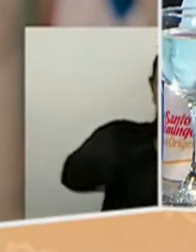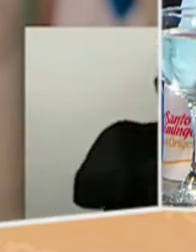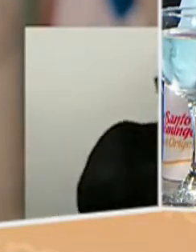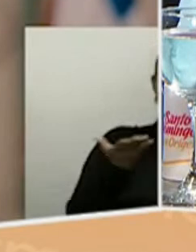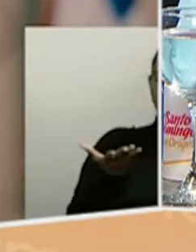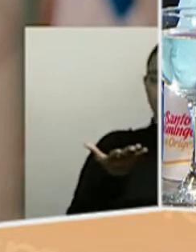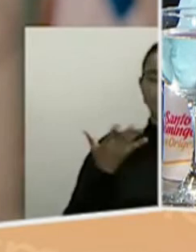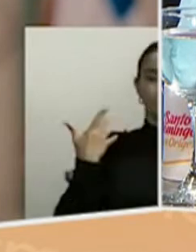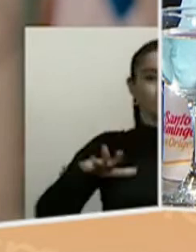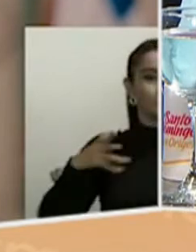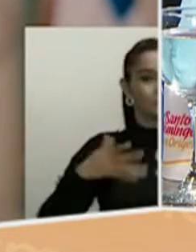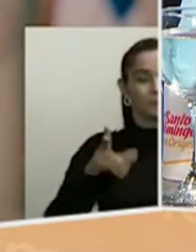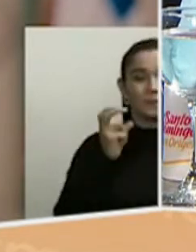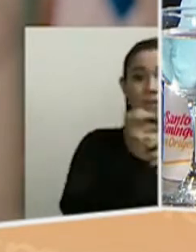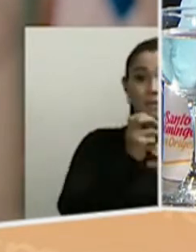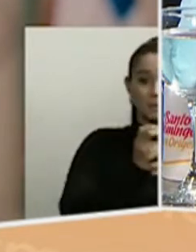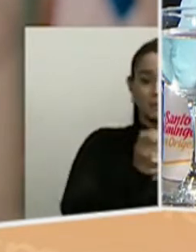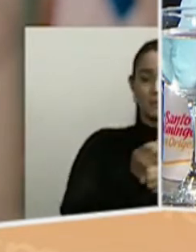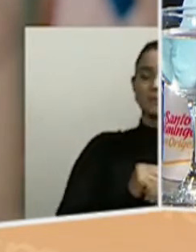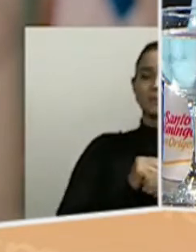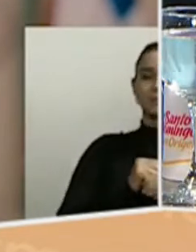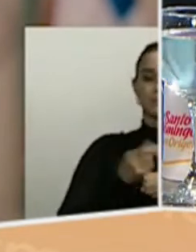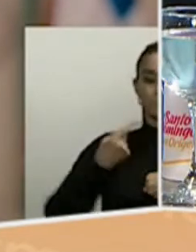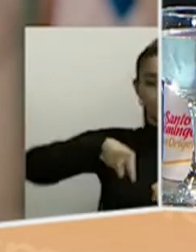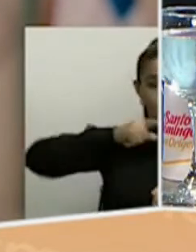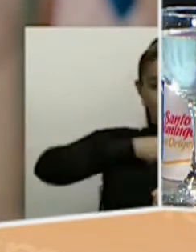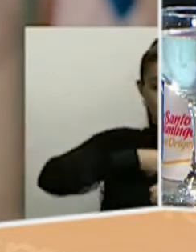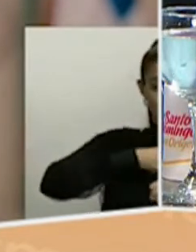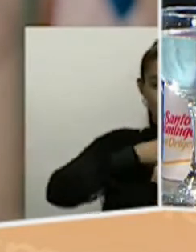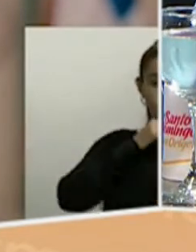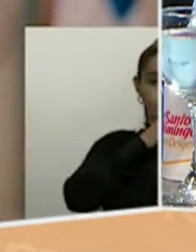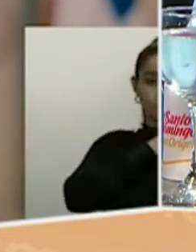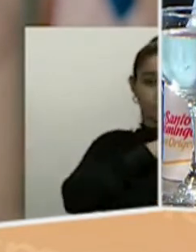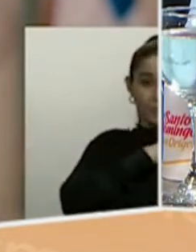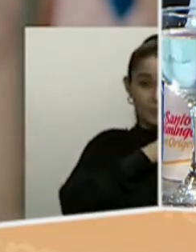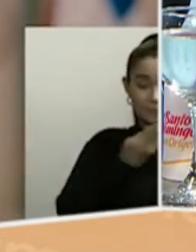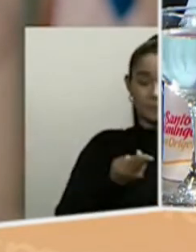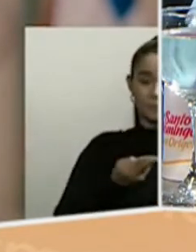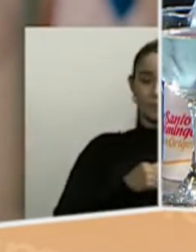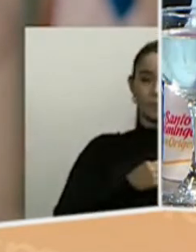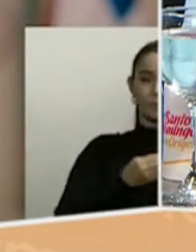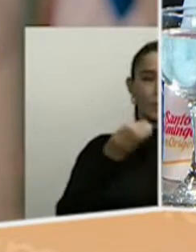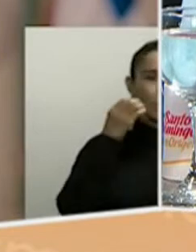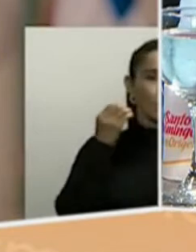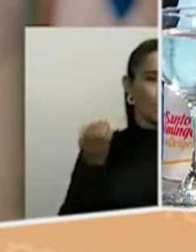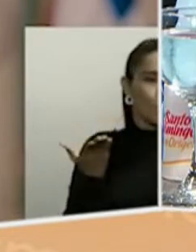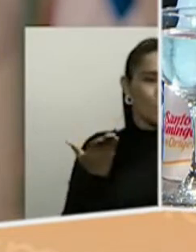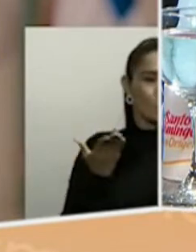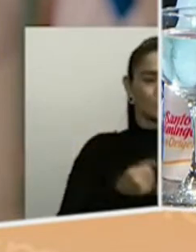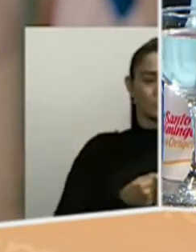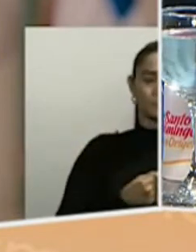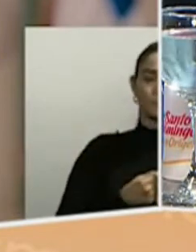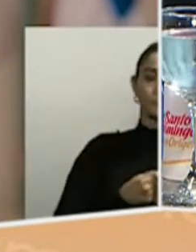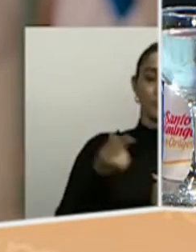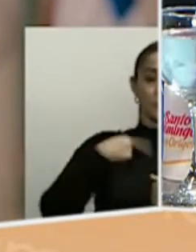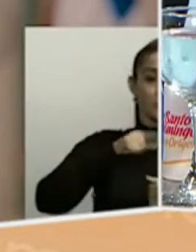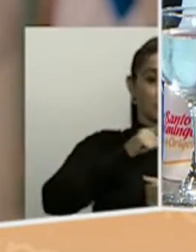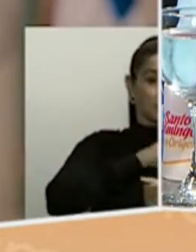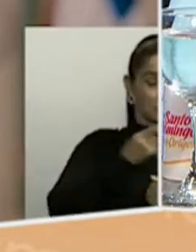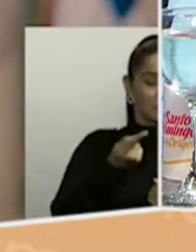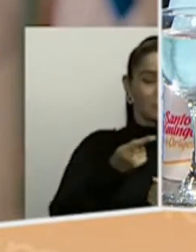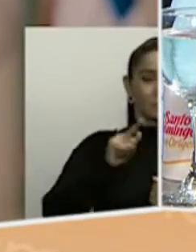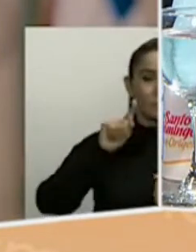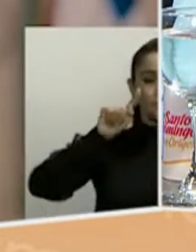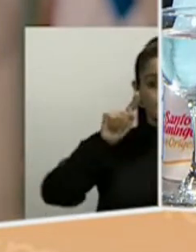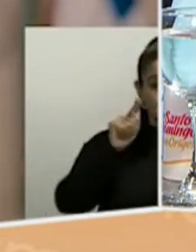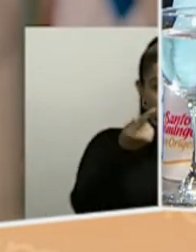detrimento de la majestad de un cargo tan importante como el presidente de la republica o un ministro del